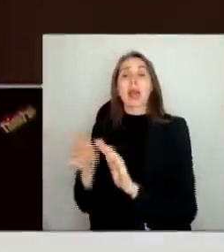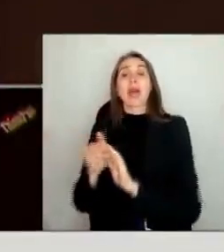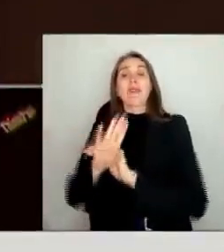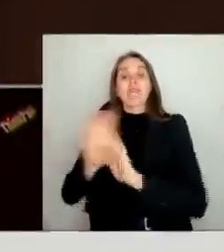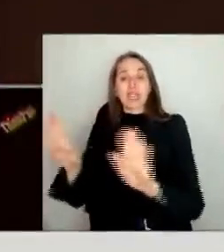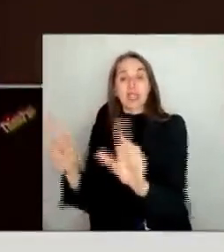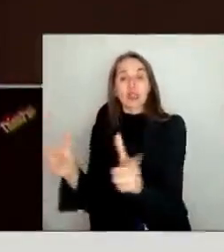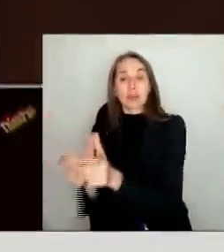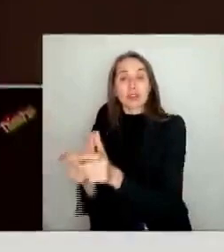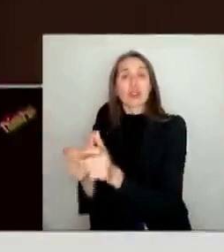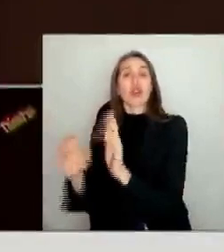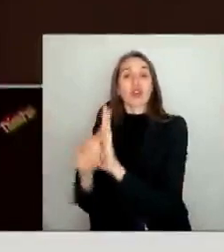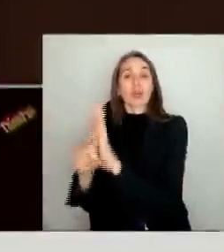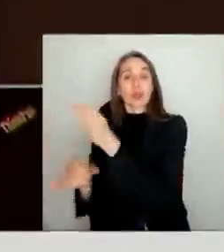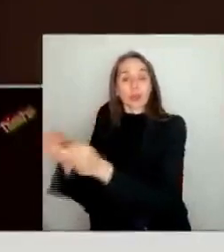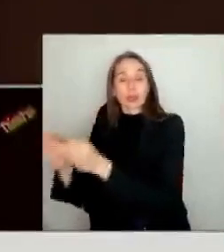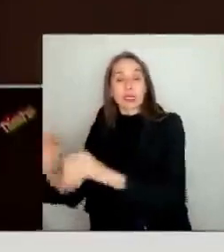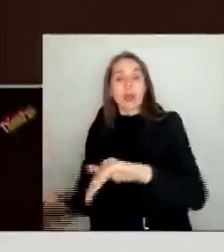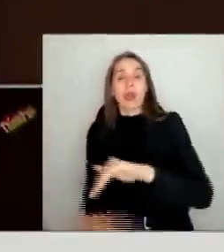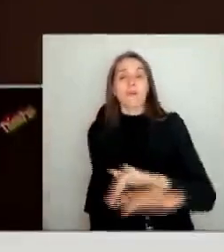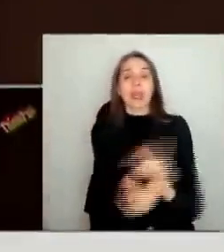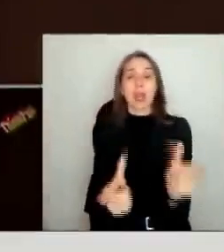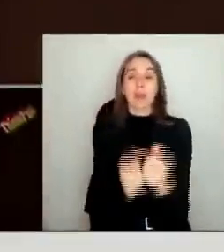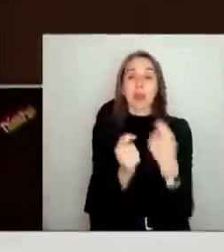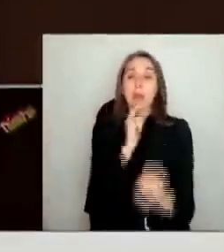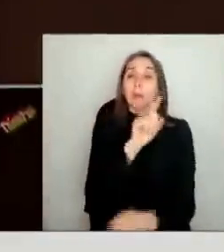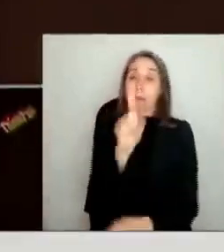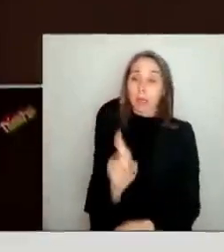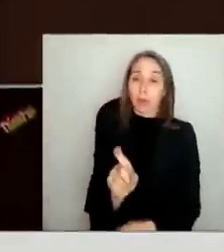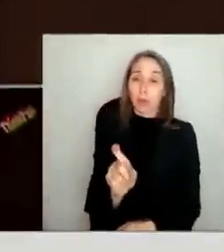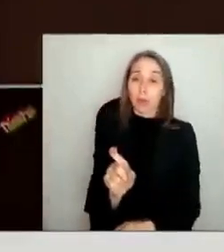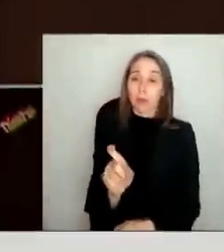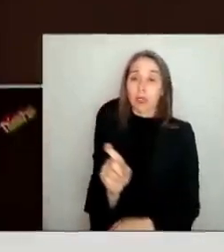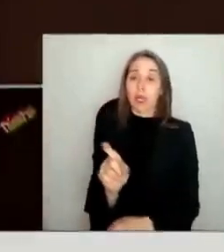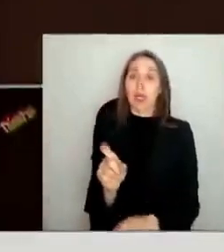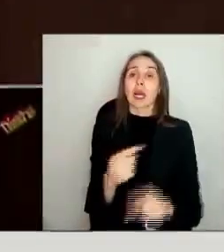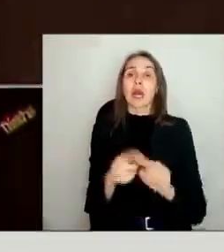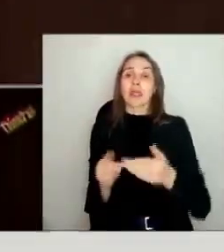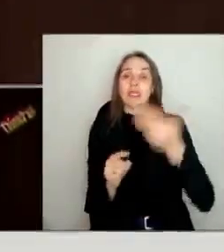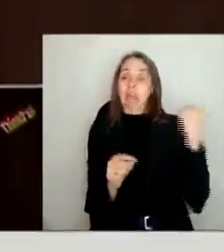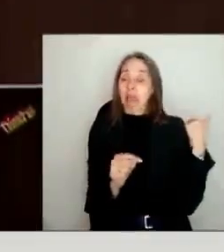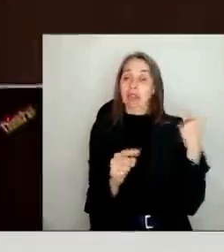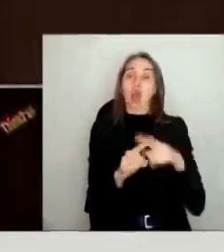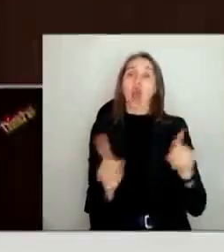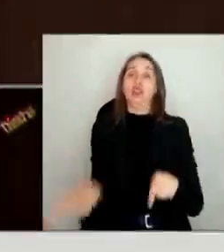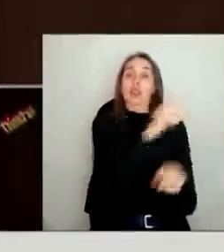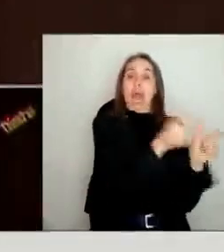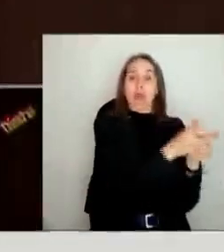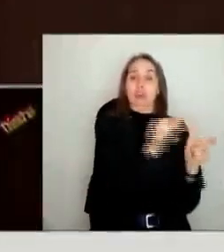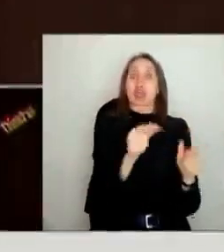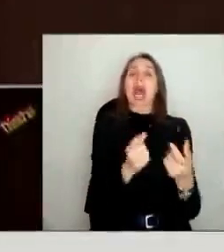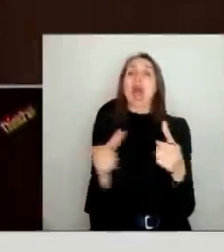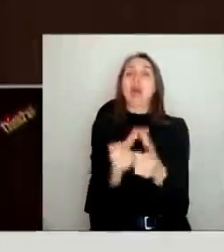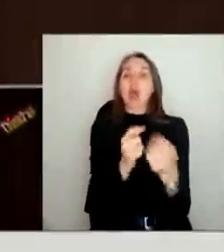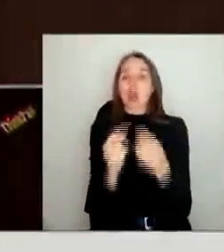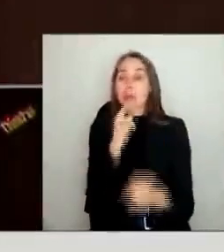Constitución a la comisión de economía es una definición distinta a la anterior hay acuerdo